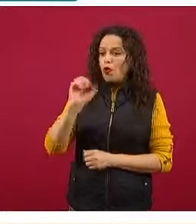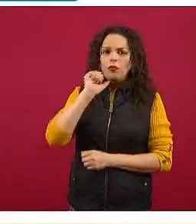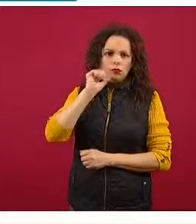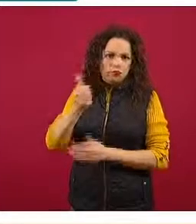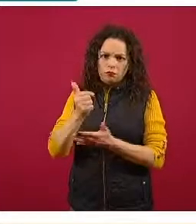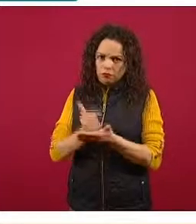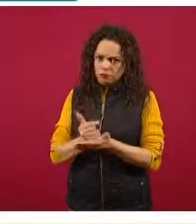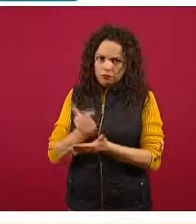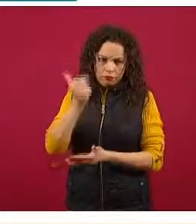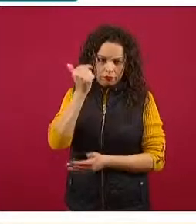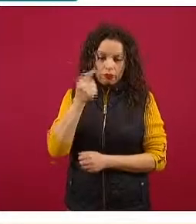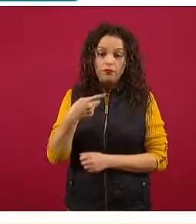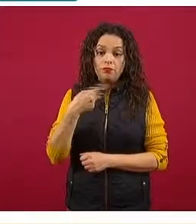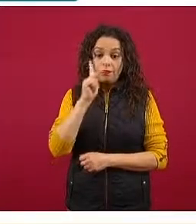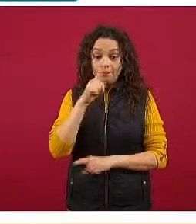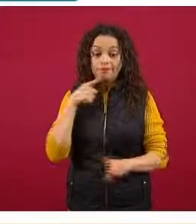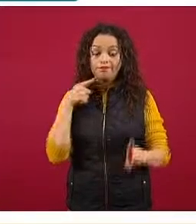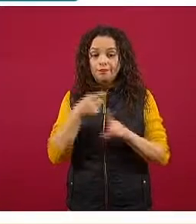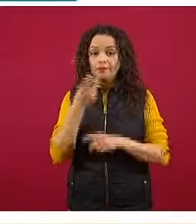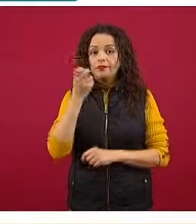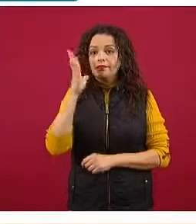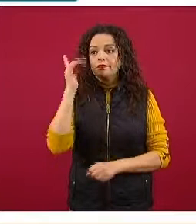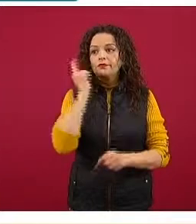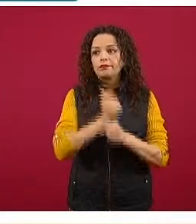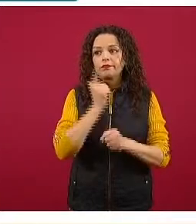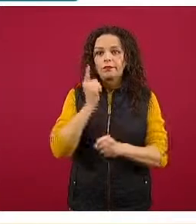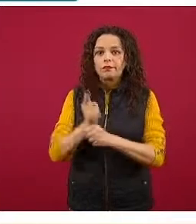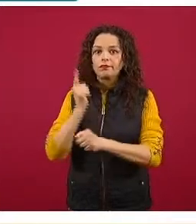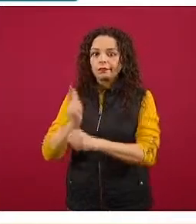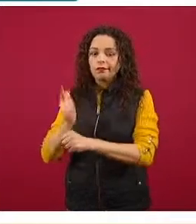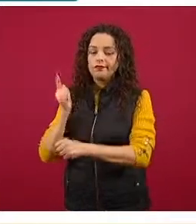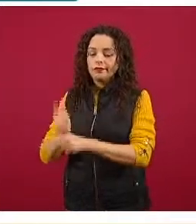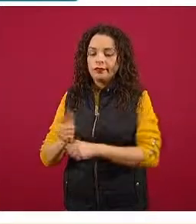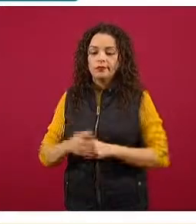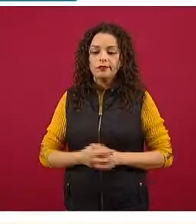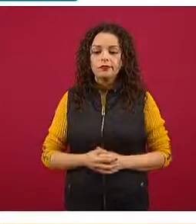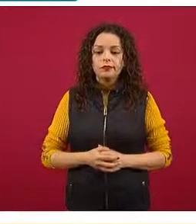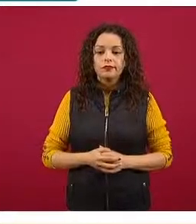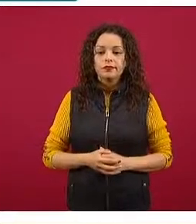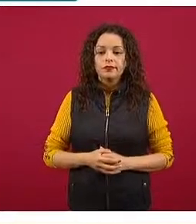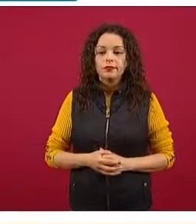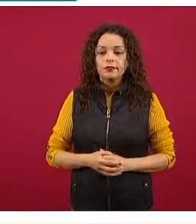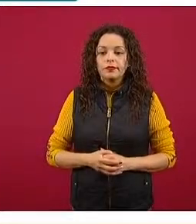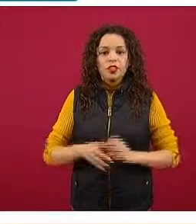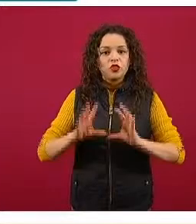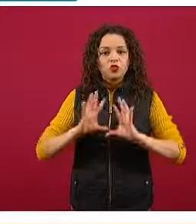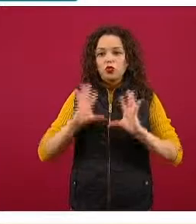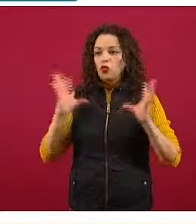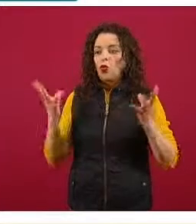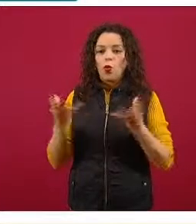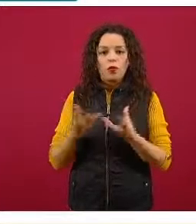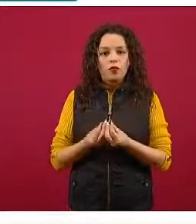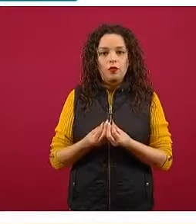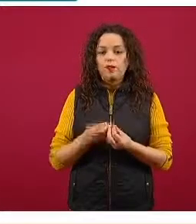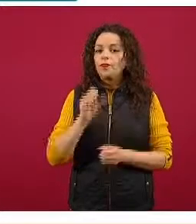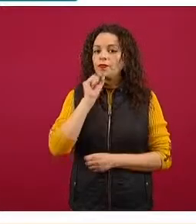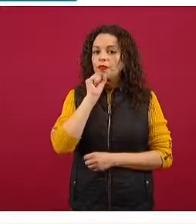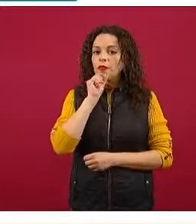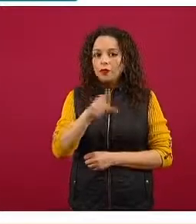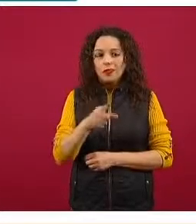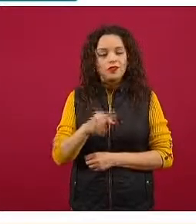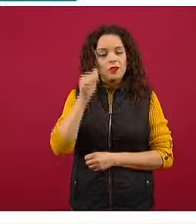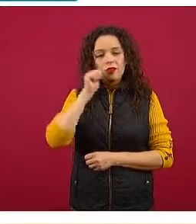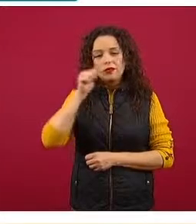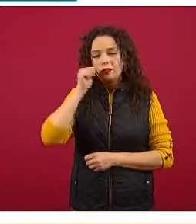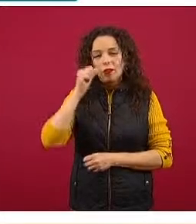graves, pero es lo que vemos y hemos estado viendo en toda la historia, como en la época invernal